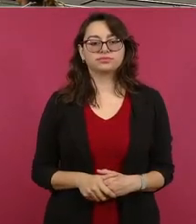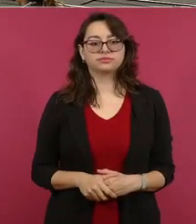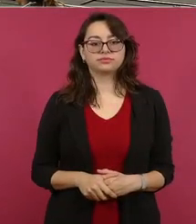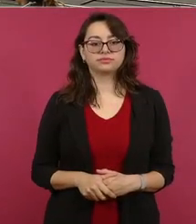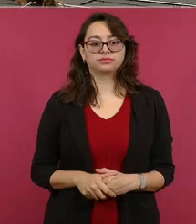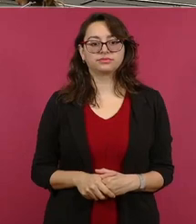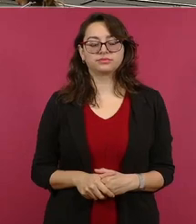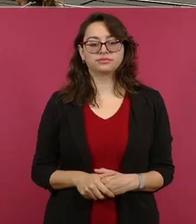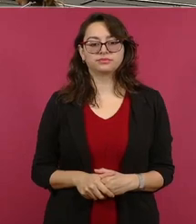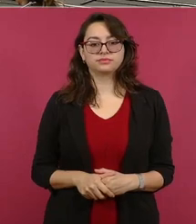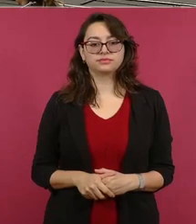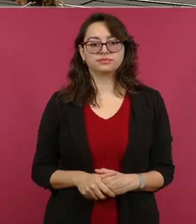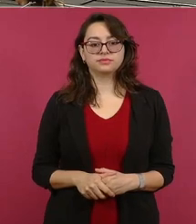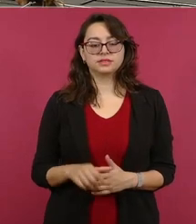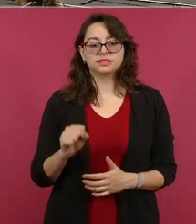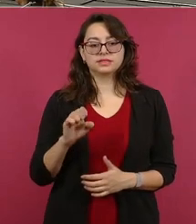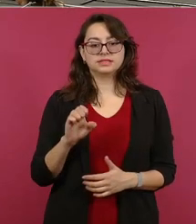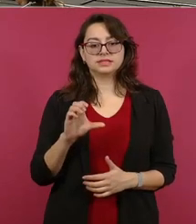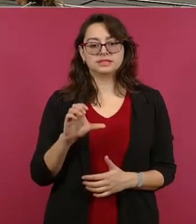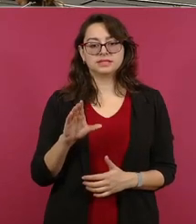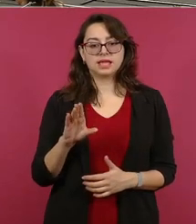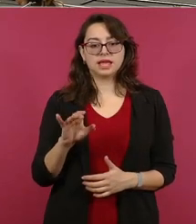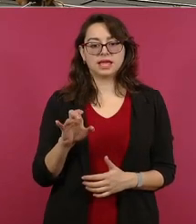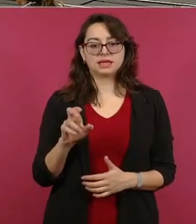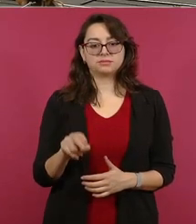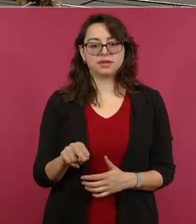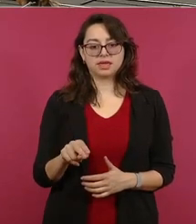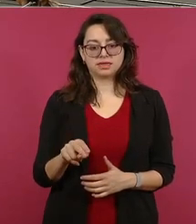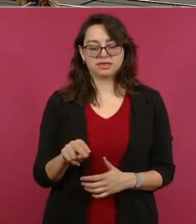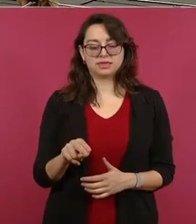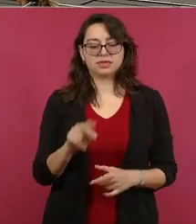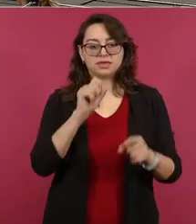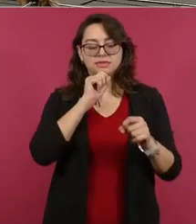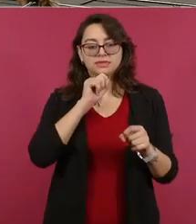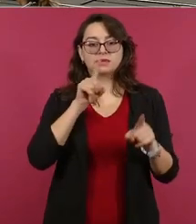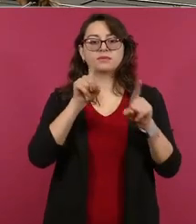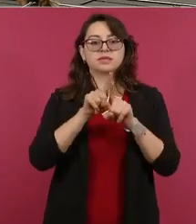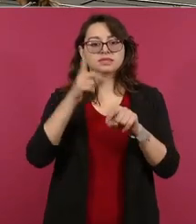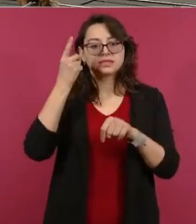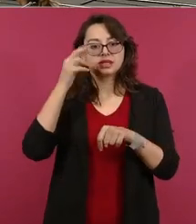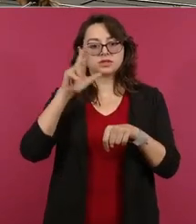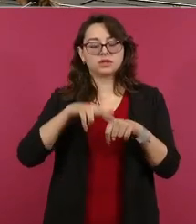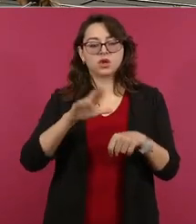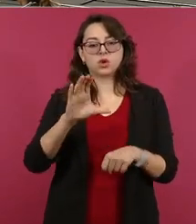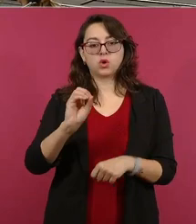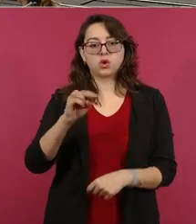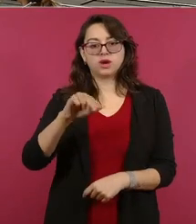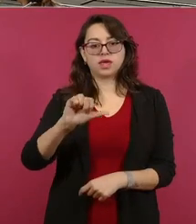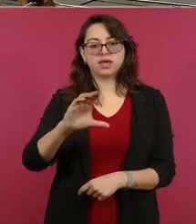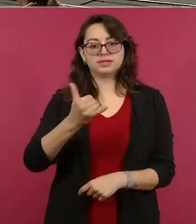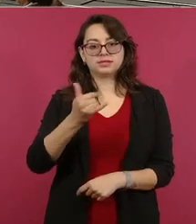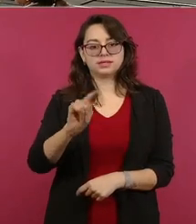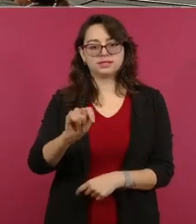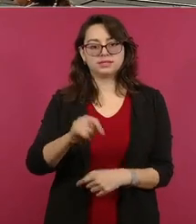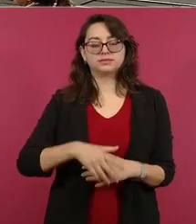Secretaría de Bienestar. También invitamos a la directora del CONACYT.